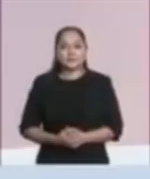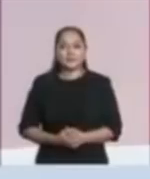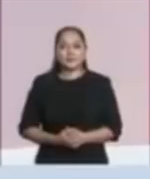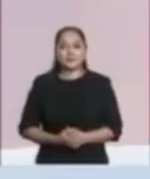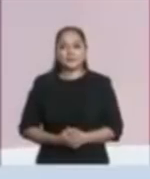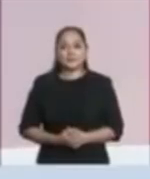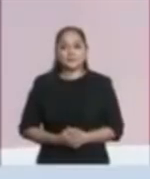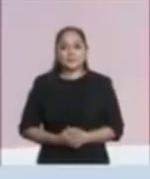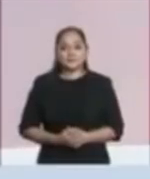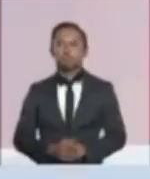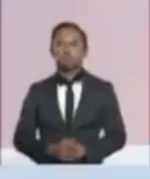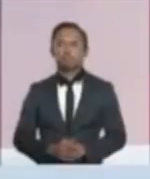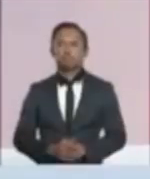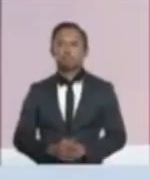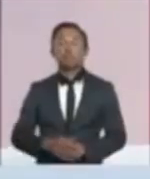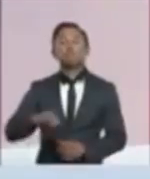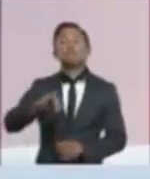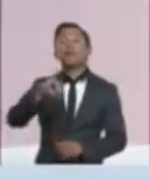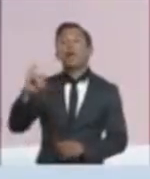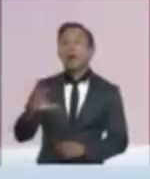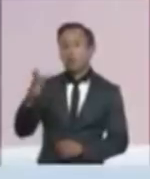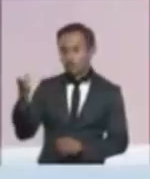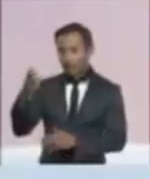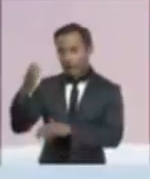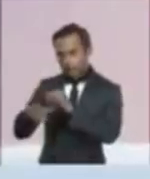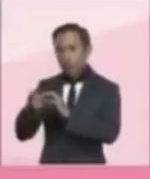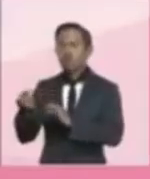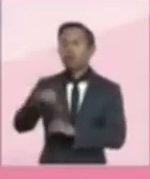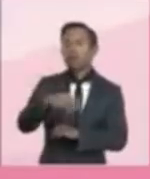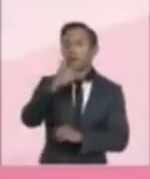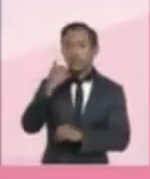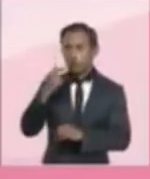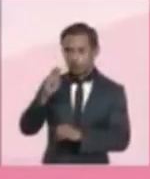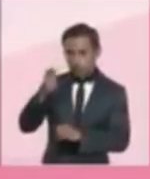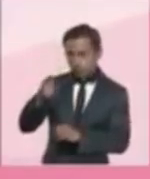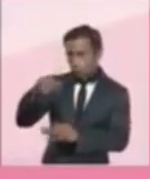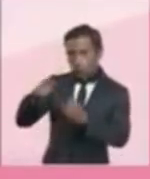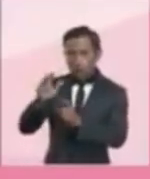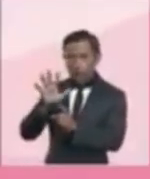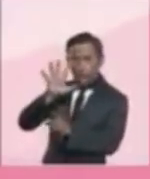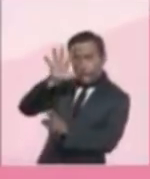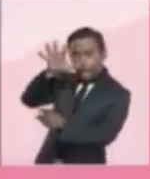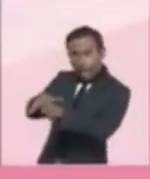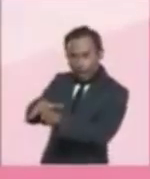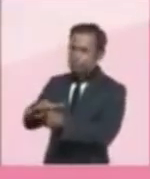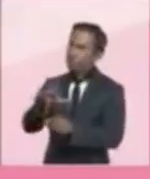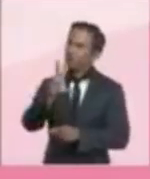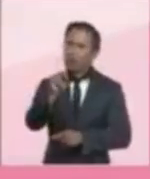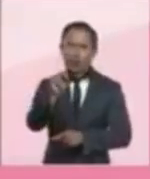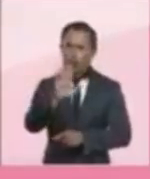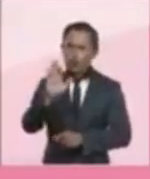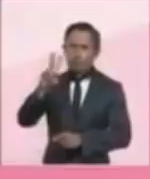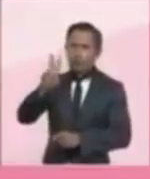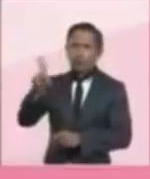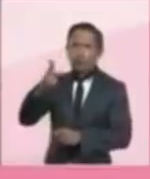Jaime Rodríguez Calderón y después José Antonio Meade. Adelante. No es montón, Andrés, es que dices cada barbaridad. Y bueno, a los que